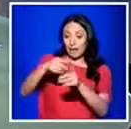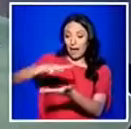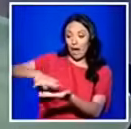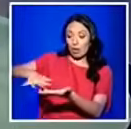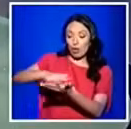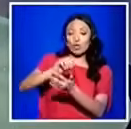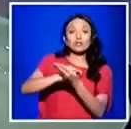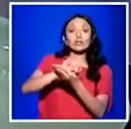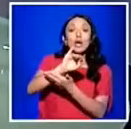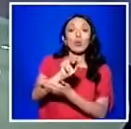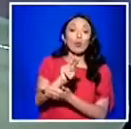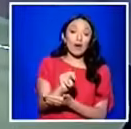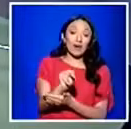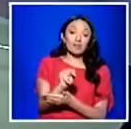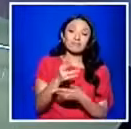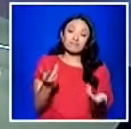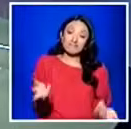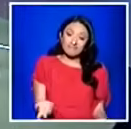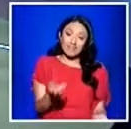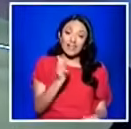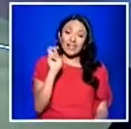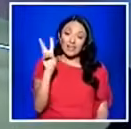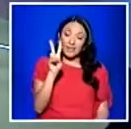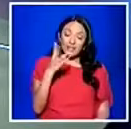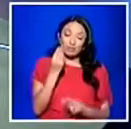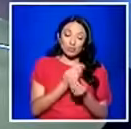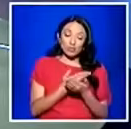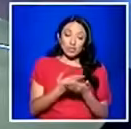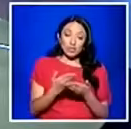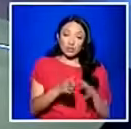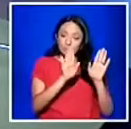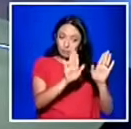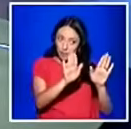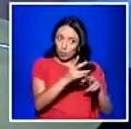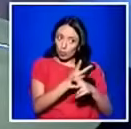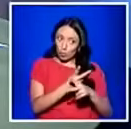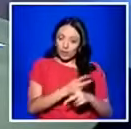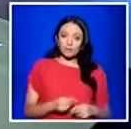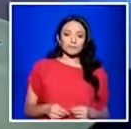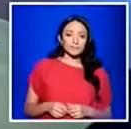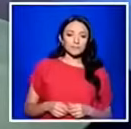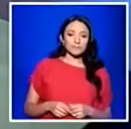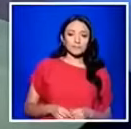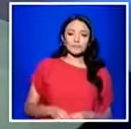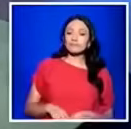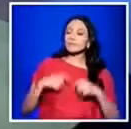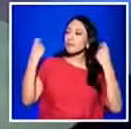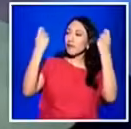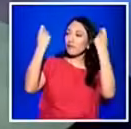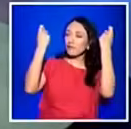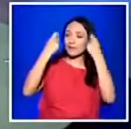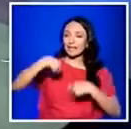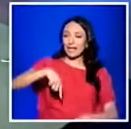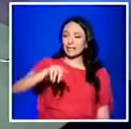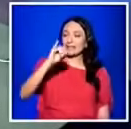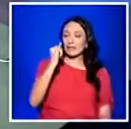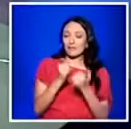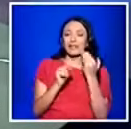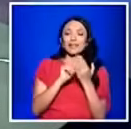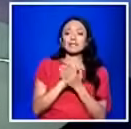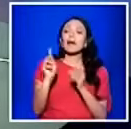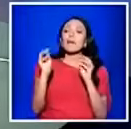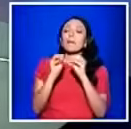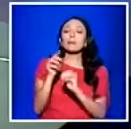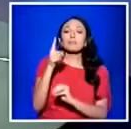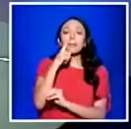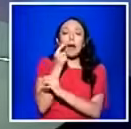por favor es viernes. Por lo general uno quiere hacer muchas cosas por el Día del Padre, pero tome precauciones. A celebrar mucho este fin de semana, sobre todo a los papitos,